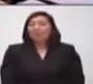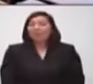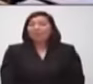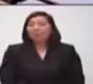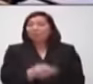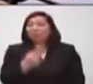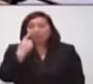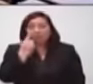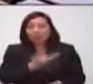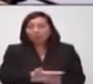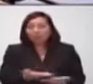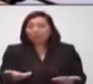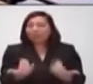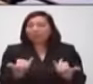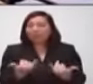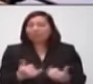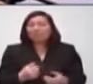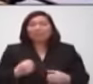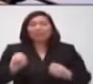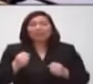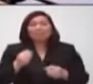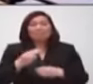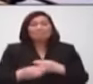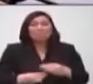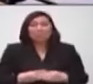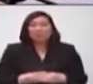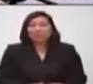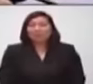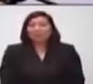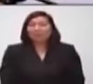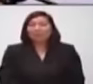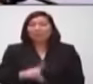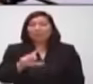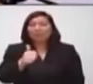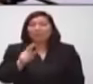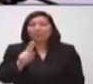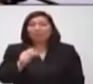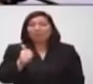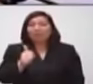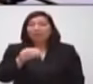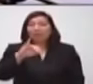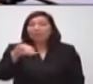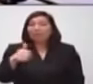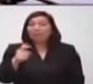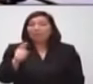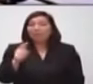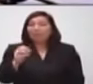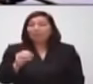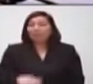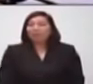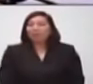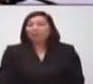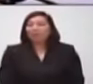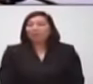Como es de público conocimiento, en este escándalo mundial, llamaremos, del Lavallato, el señor Leao Piñeiros ha